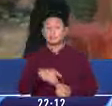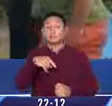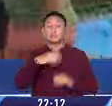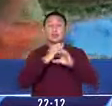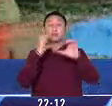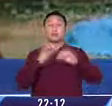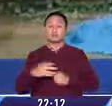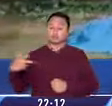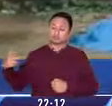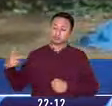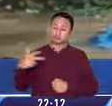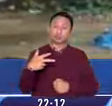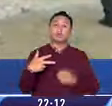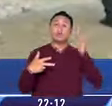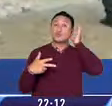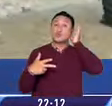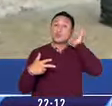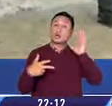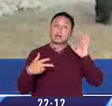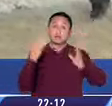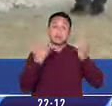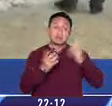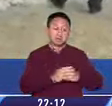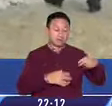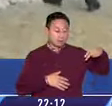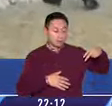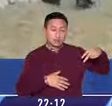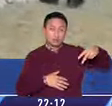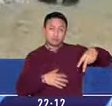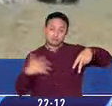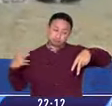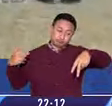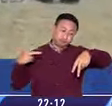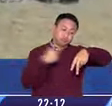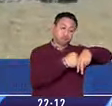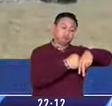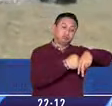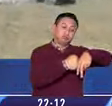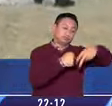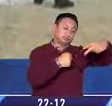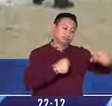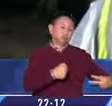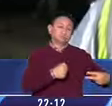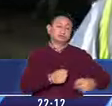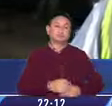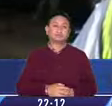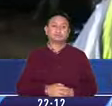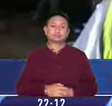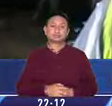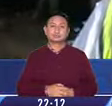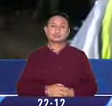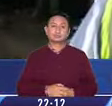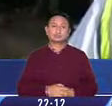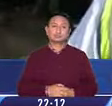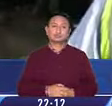señora probablemente, presuntamente, fue arrollada por un vehículo comercial tipo